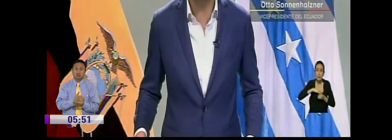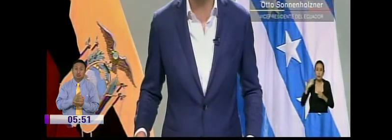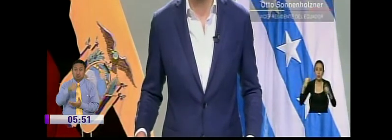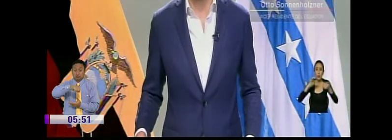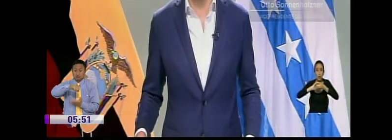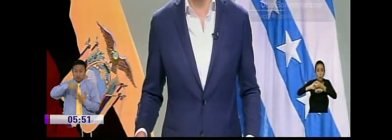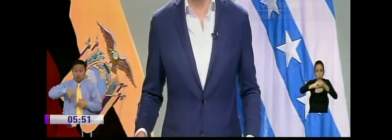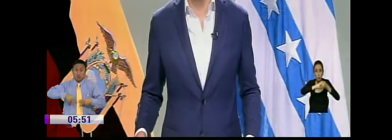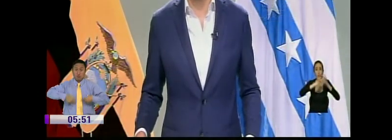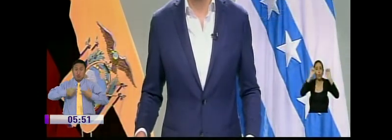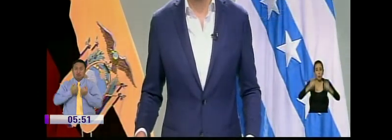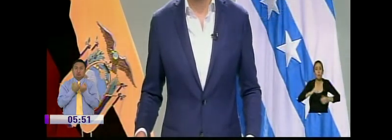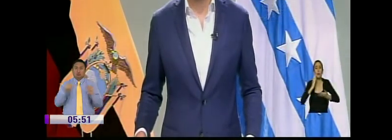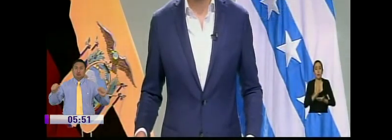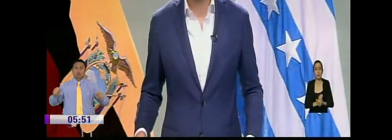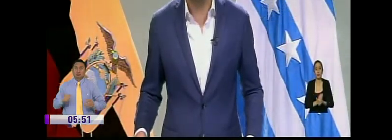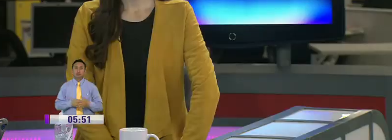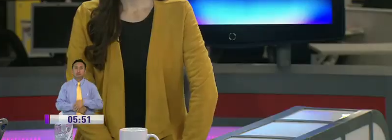así, salvaremos muchas vidas.